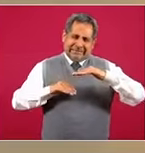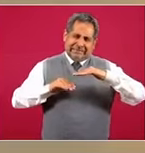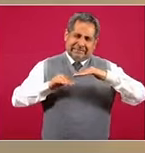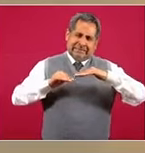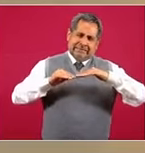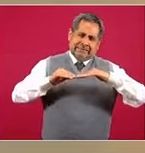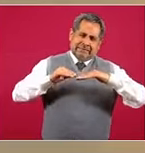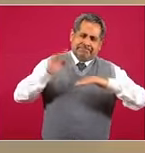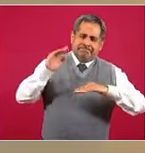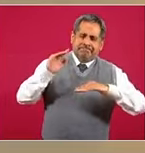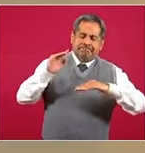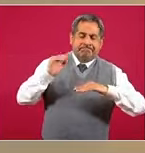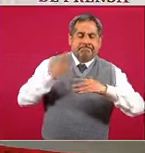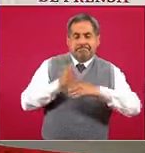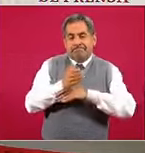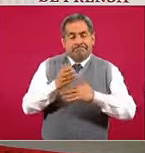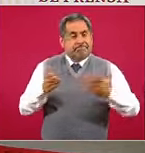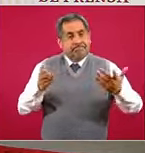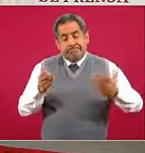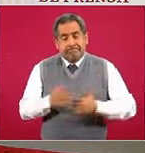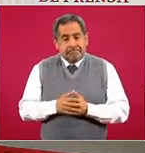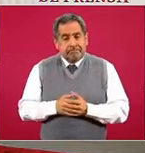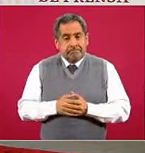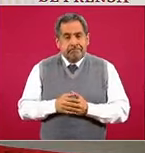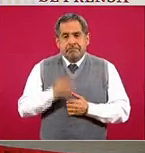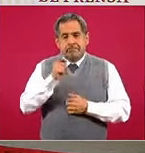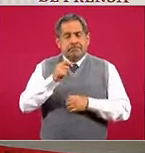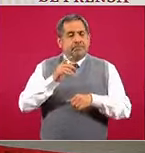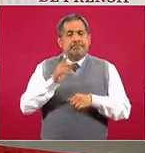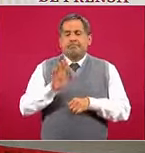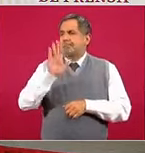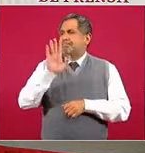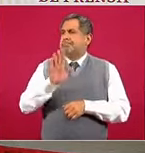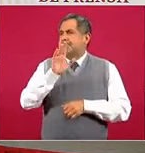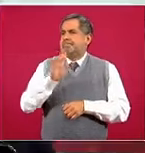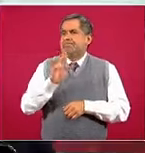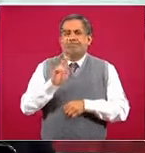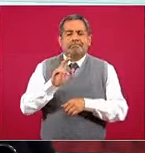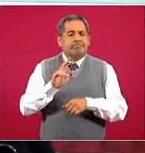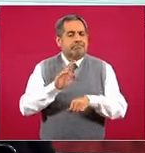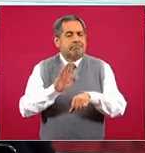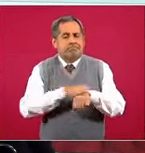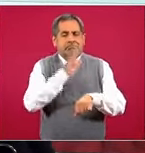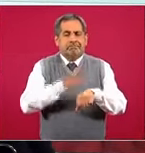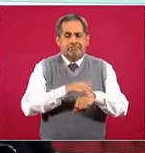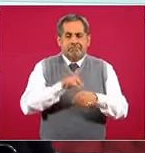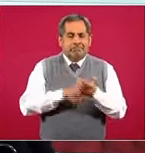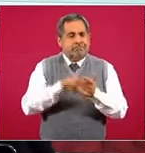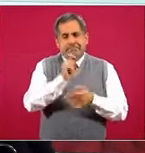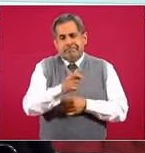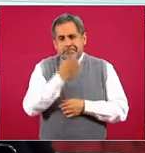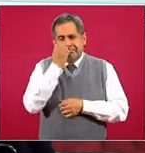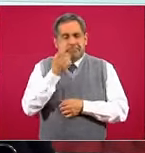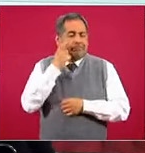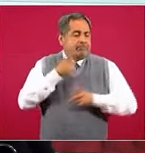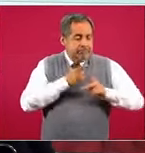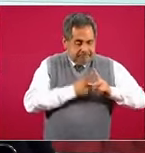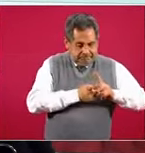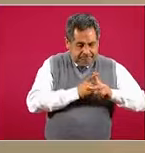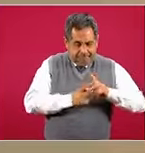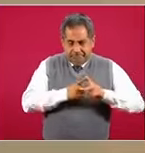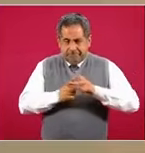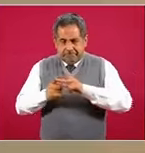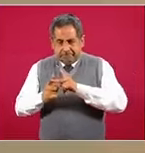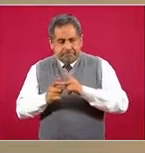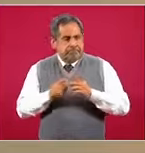es como una calificación también en la escuela. Así son los rangos numéricos.